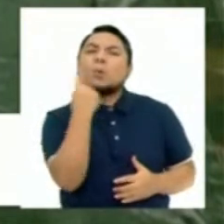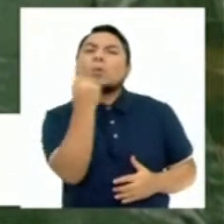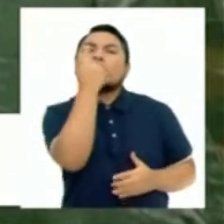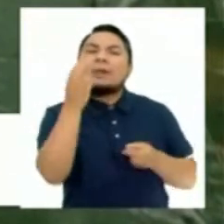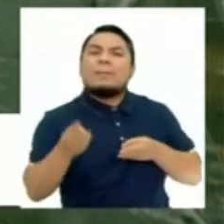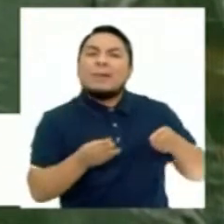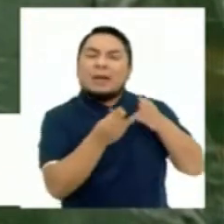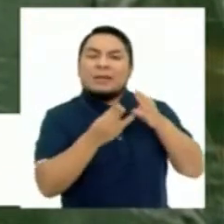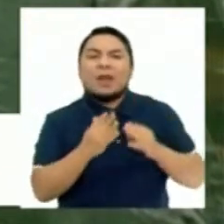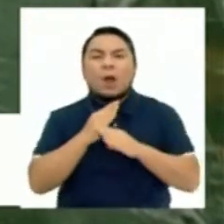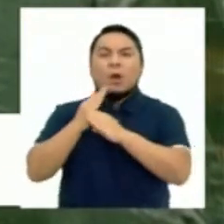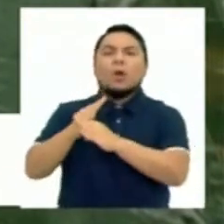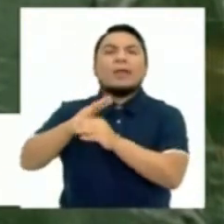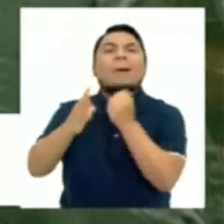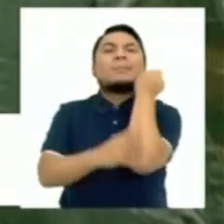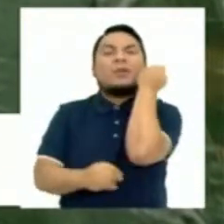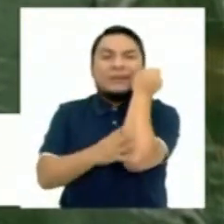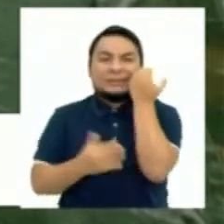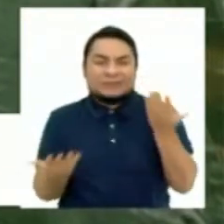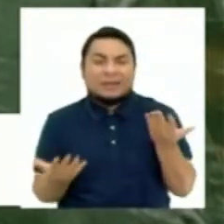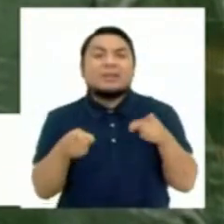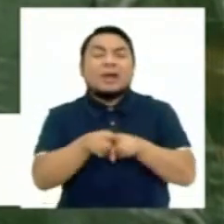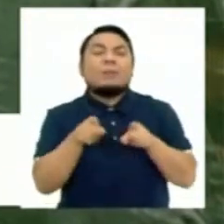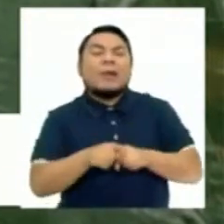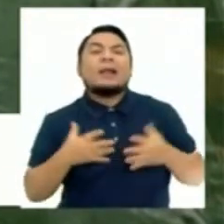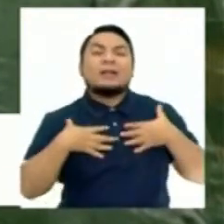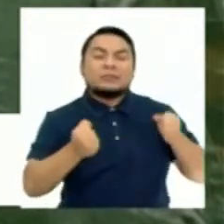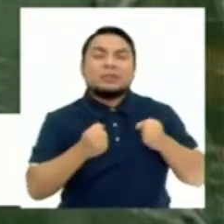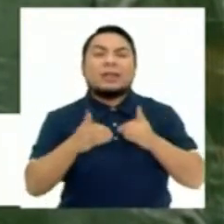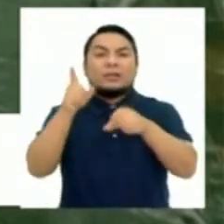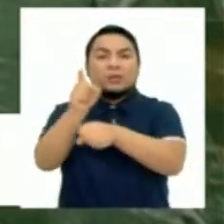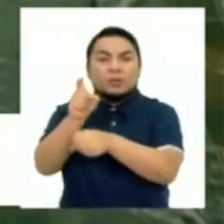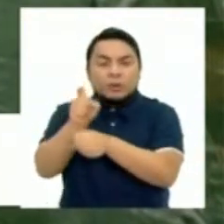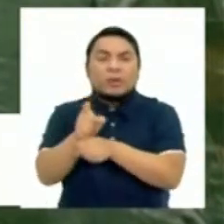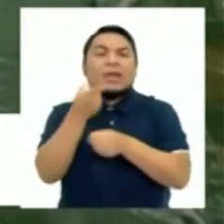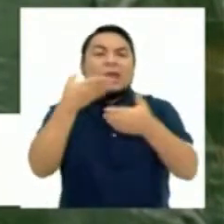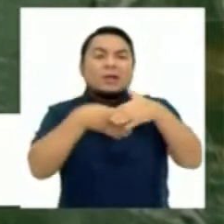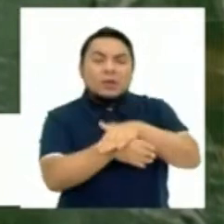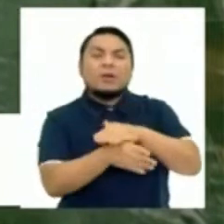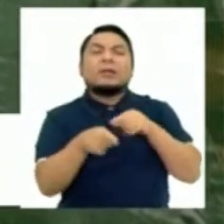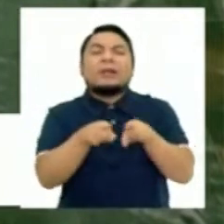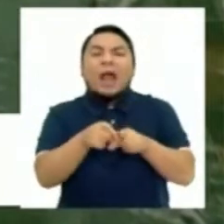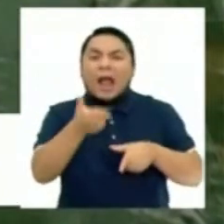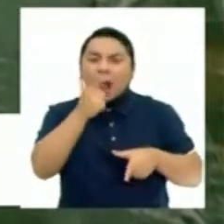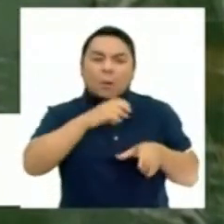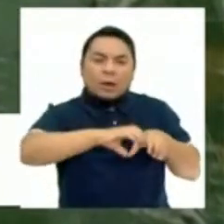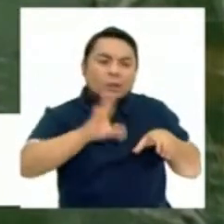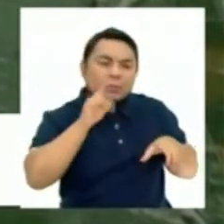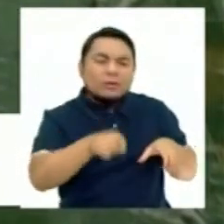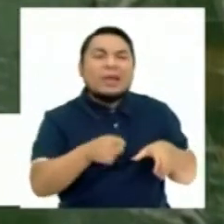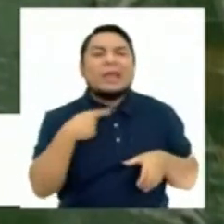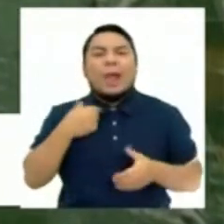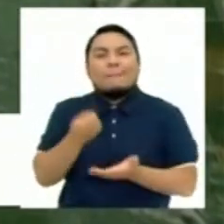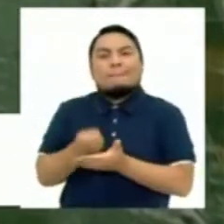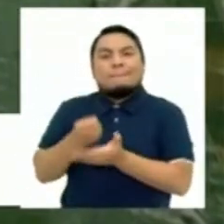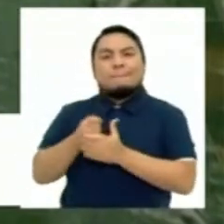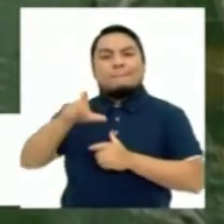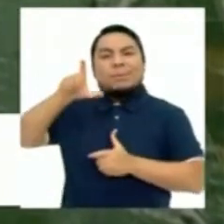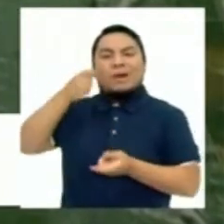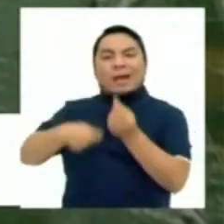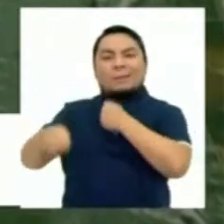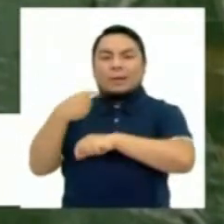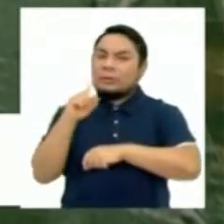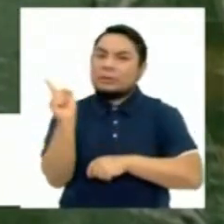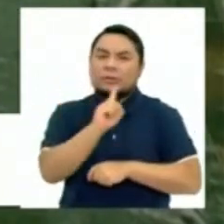perdurable contra la pobreza. La salud, la educación y el acceso al agua y saneamiento no pueden ser un negocio con fines de